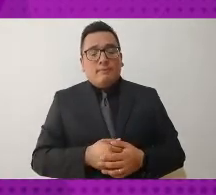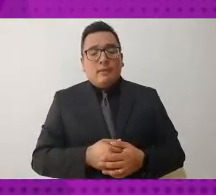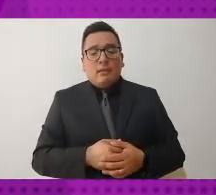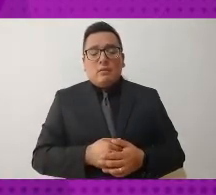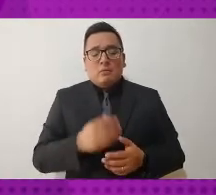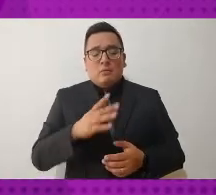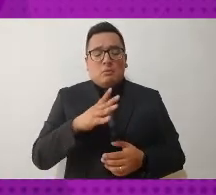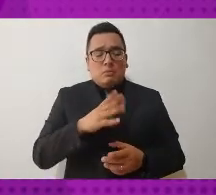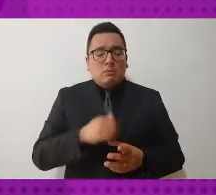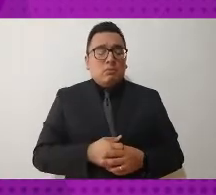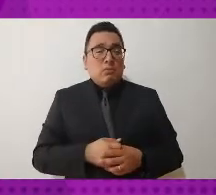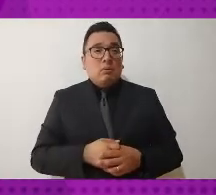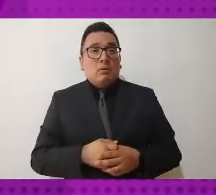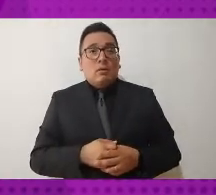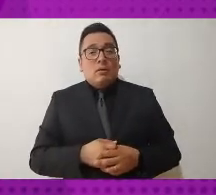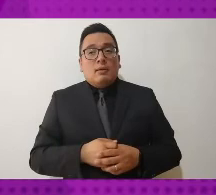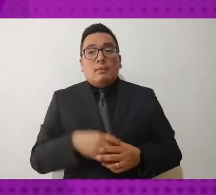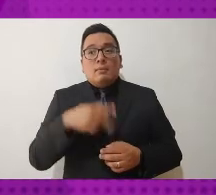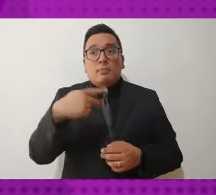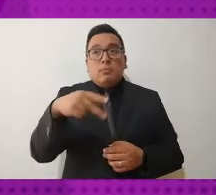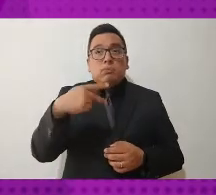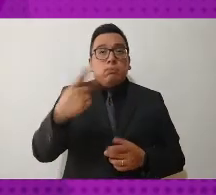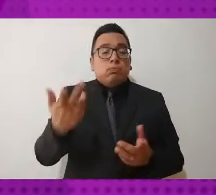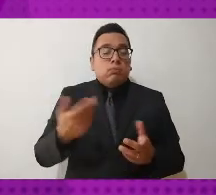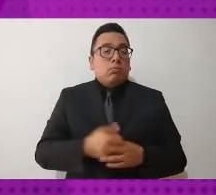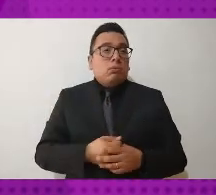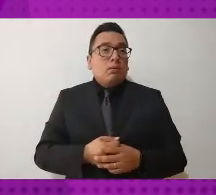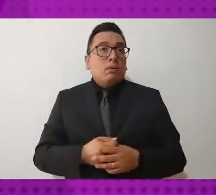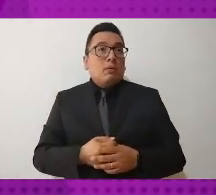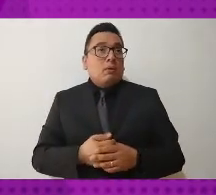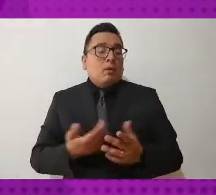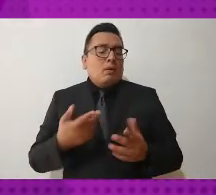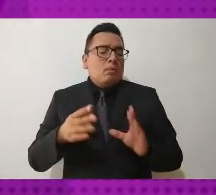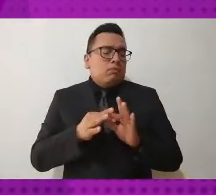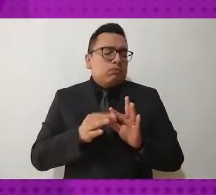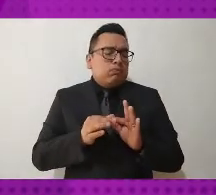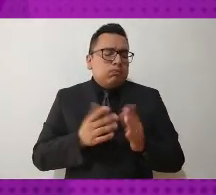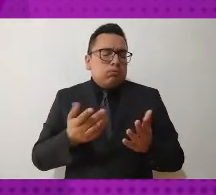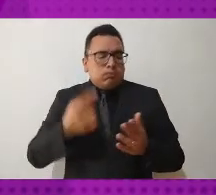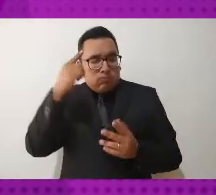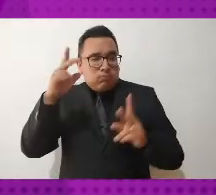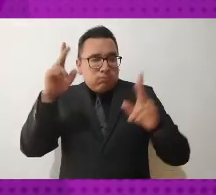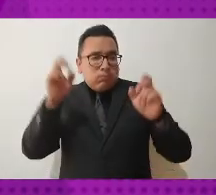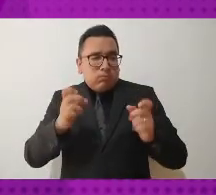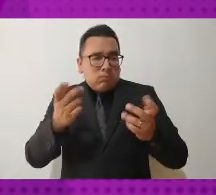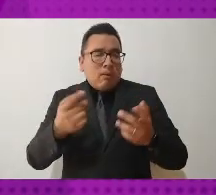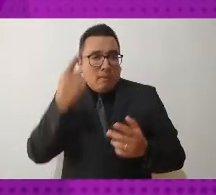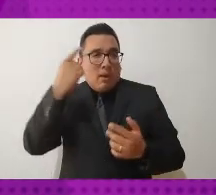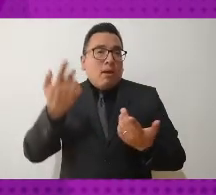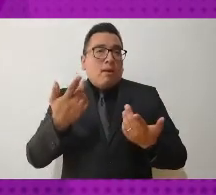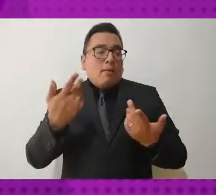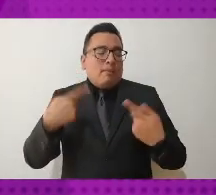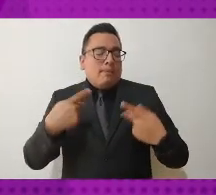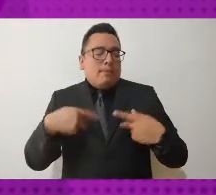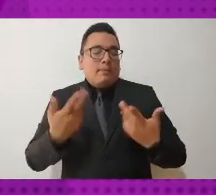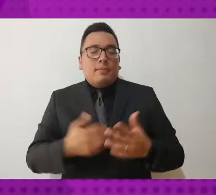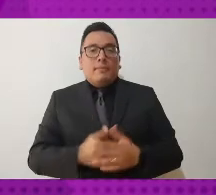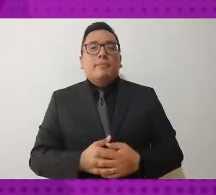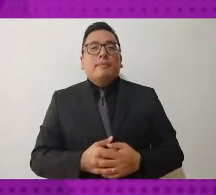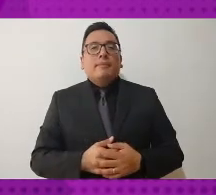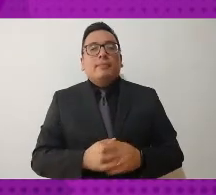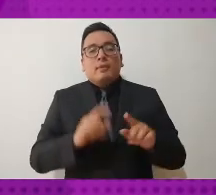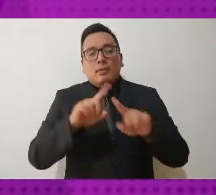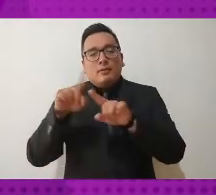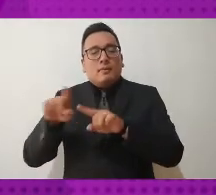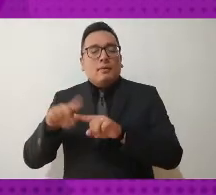regalado una excelente entrevista y una excelente conocimiento sobre el tema de acciones afirmativas para diversidad Entonces yo nada más cerraría con